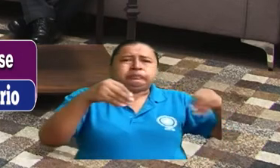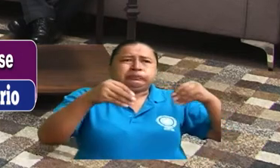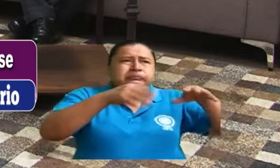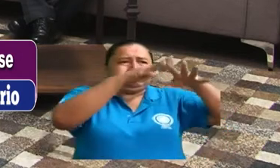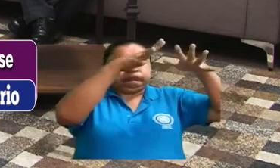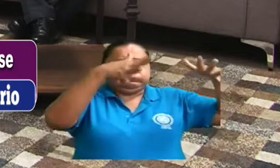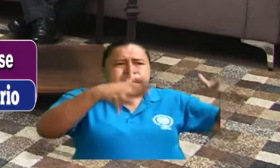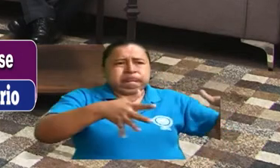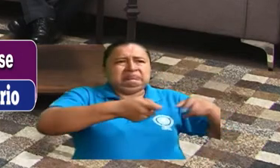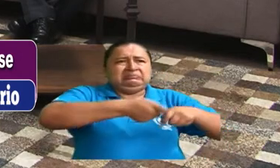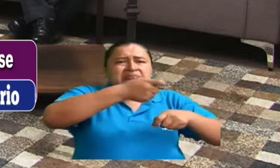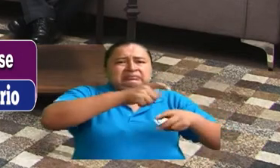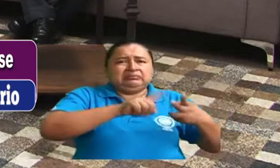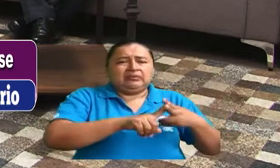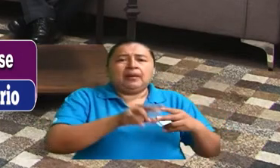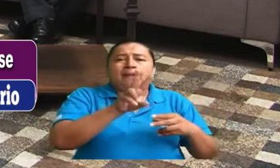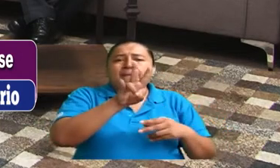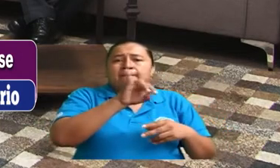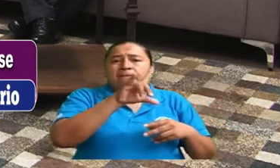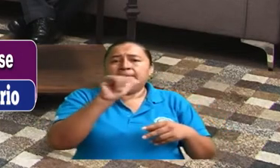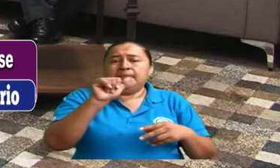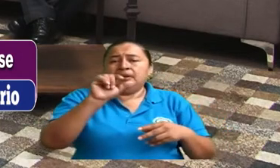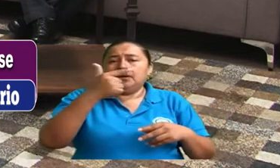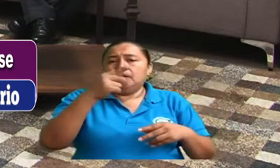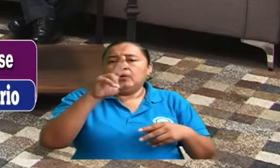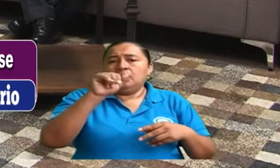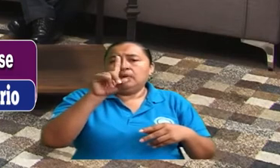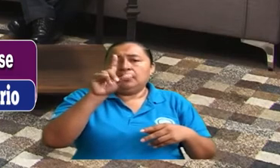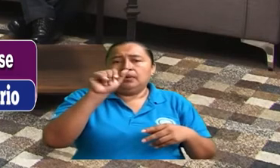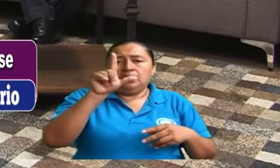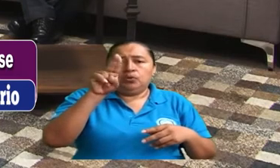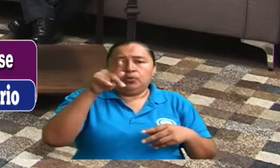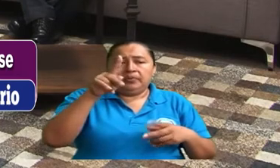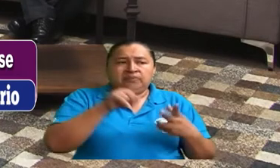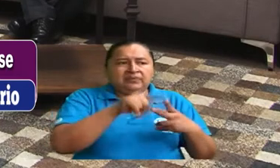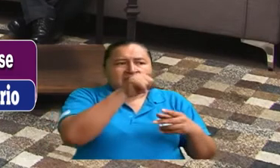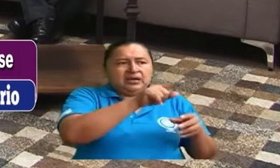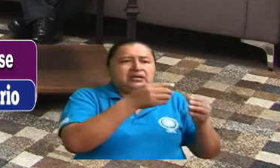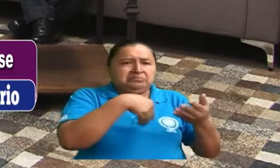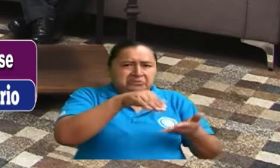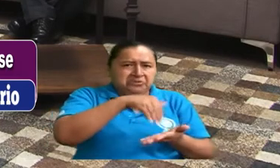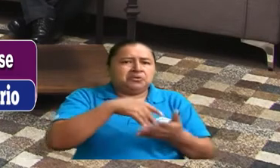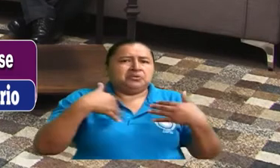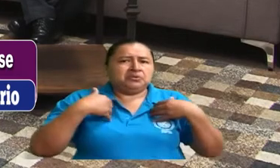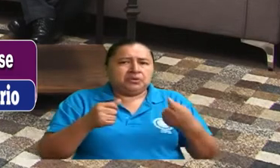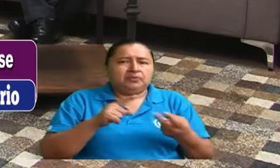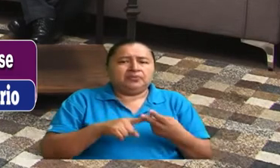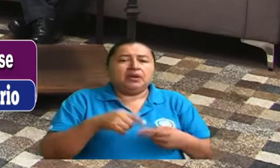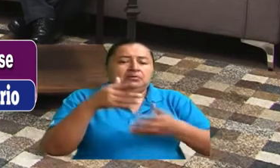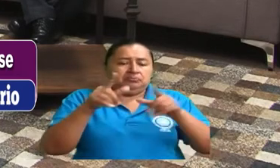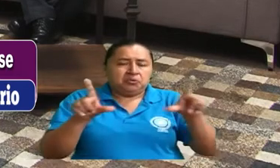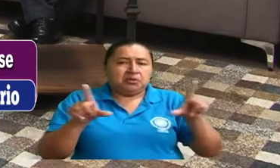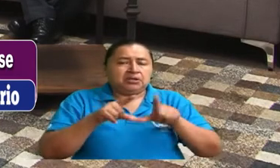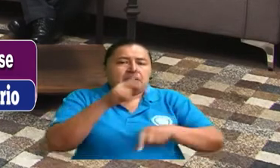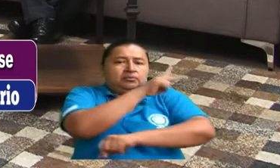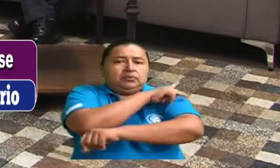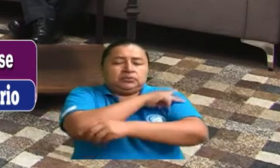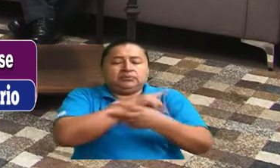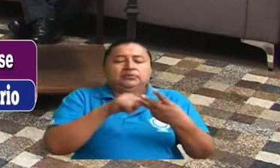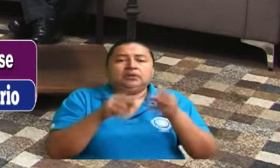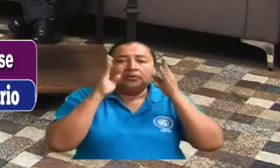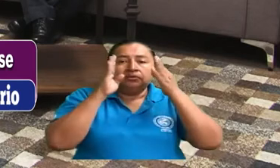¿no? Villa Guadalupe, pues, hablemos de Villa Guadalupe. Sí, sí. Hay centros de salud, hay estación de policía, hay atención a la